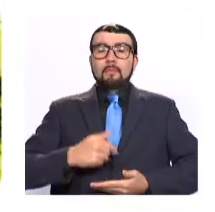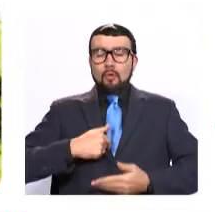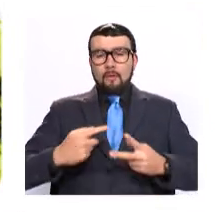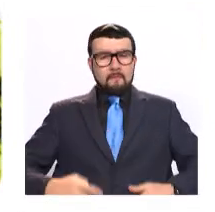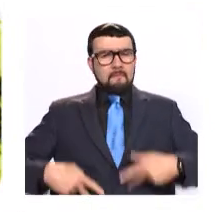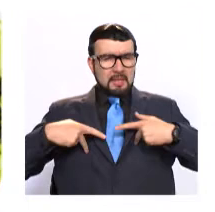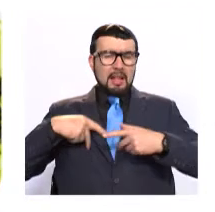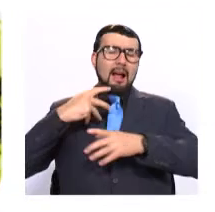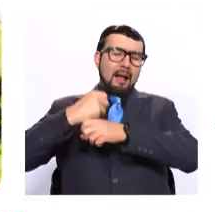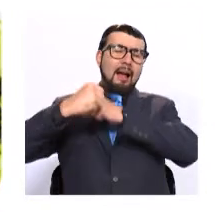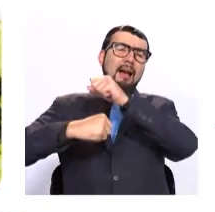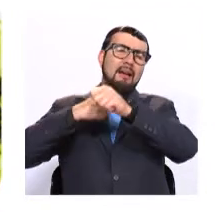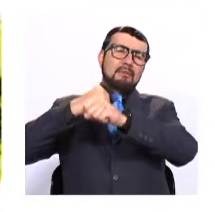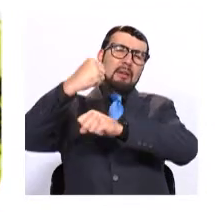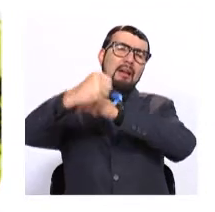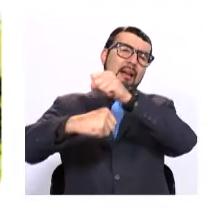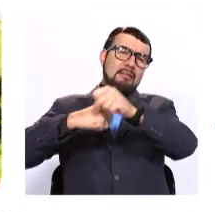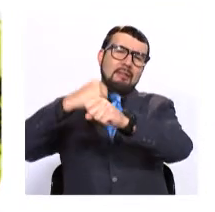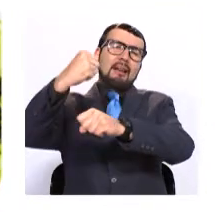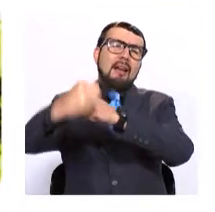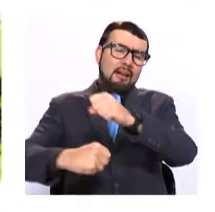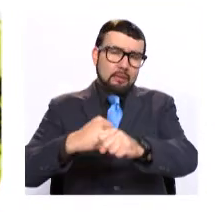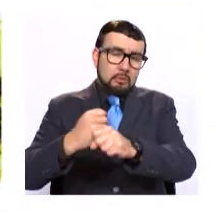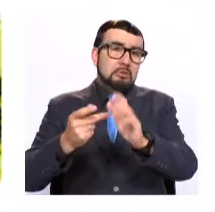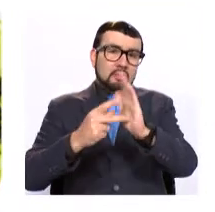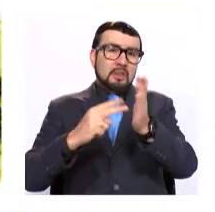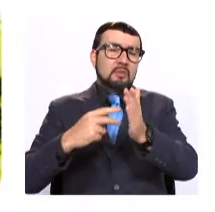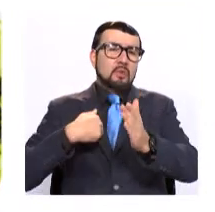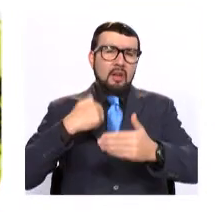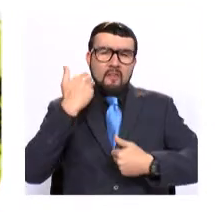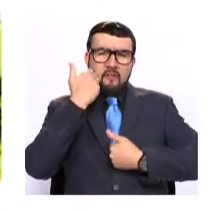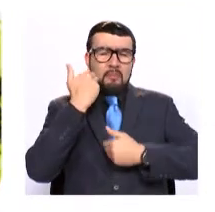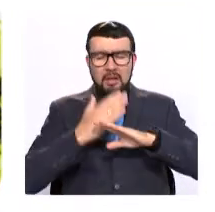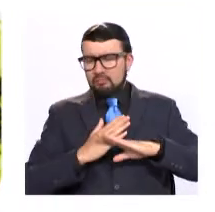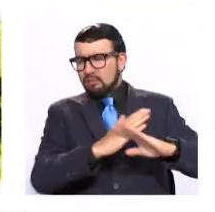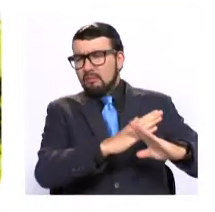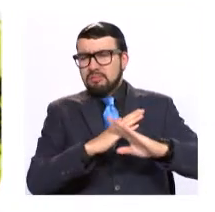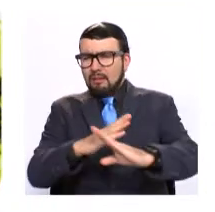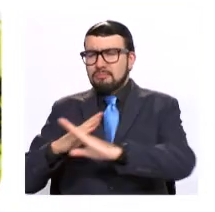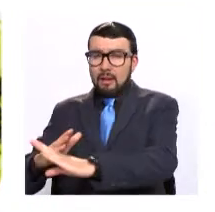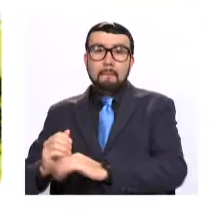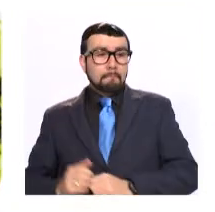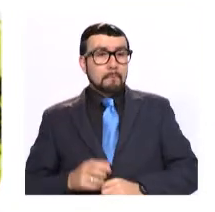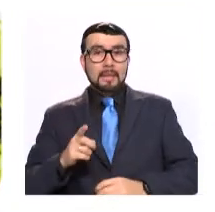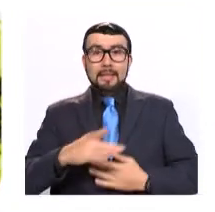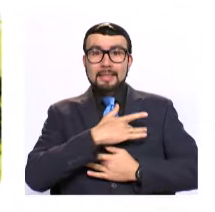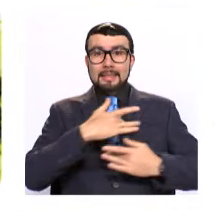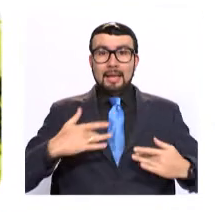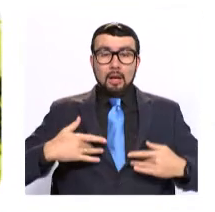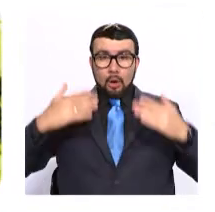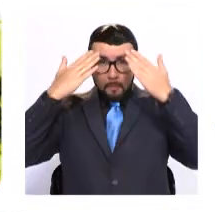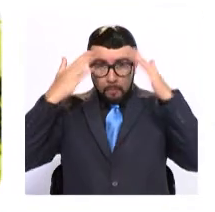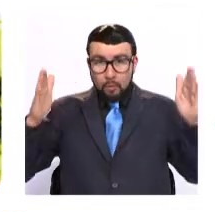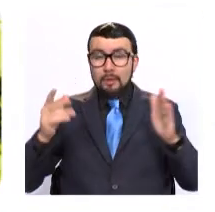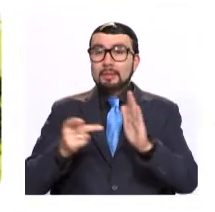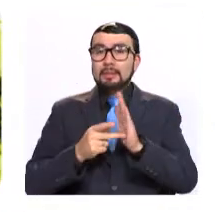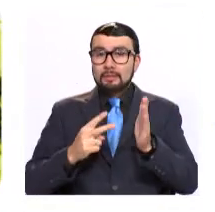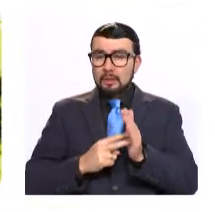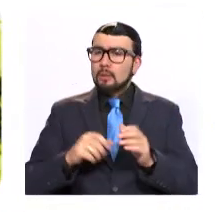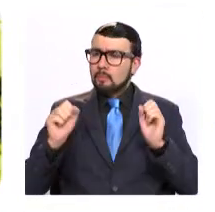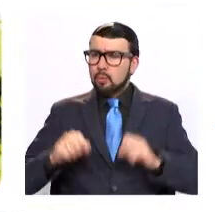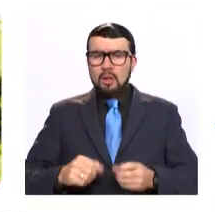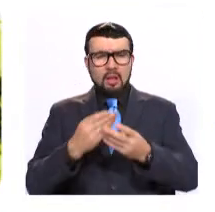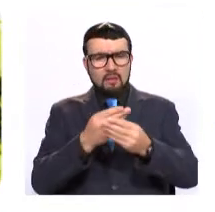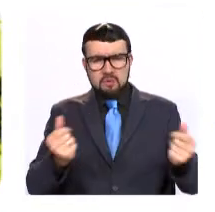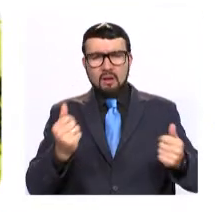más amplia, porque estamos disminuyendo la posibilidad de enfermar. En salud pública estamos diciendo que podemos ya erradicar